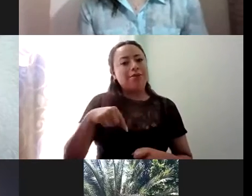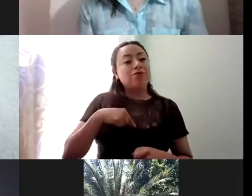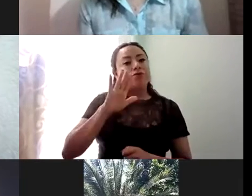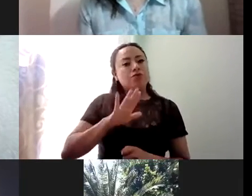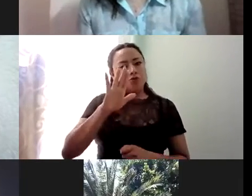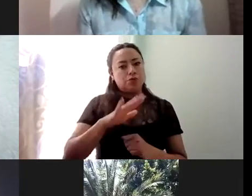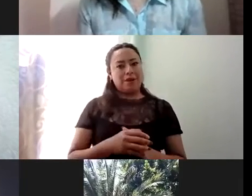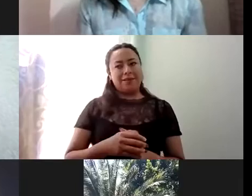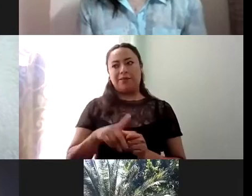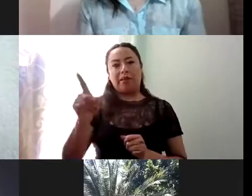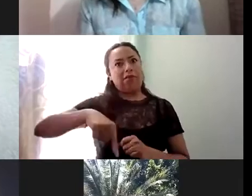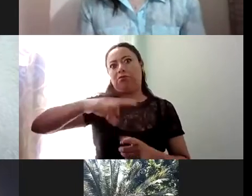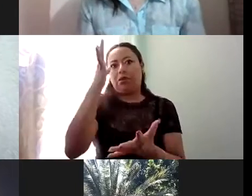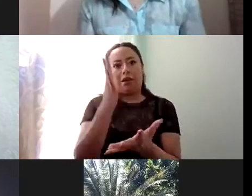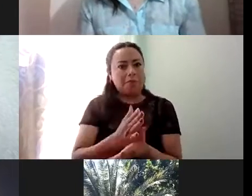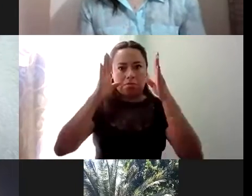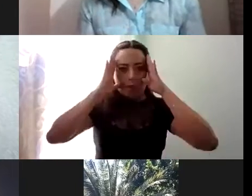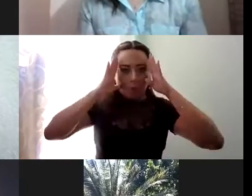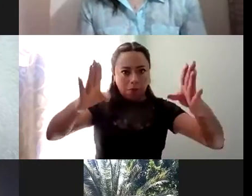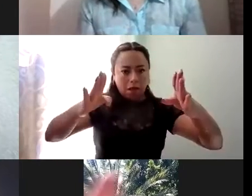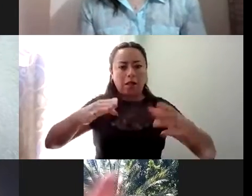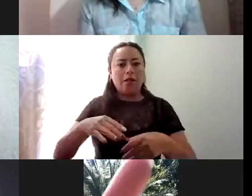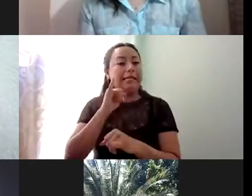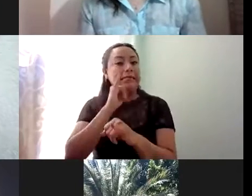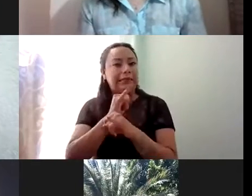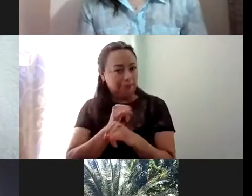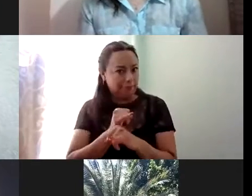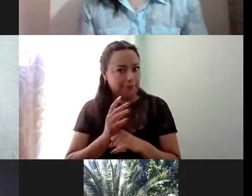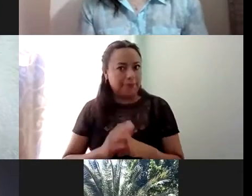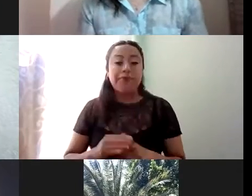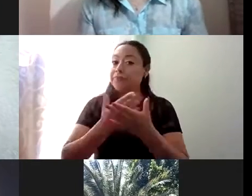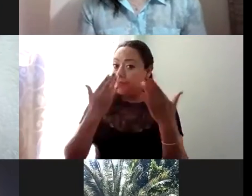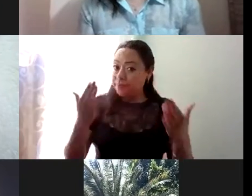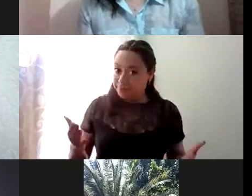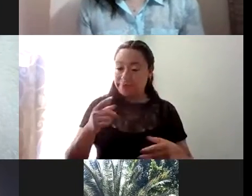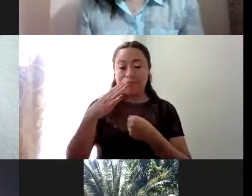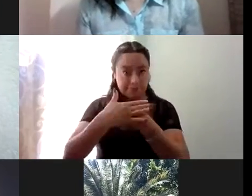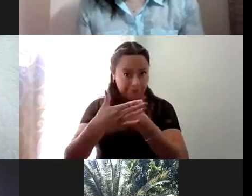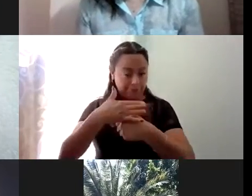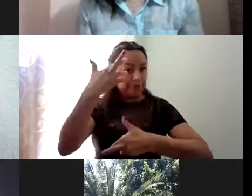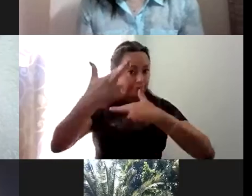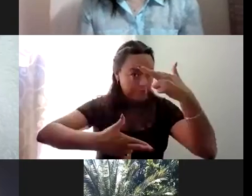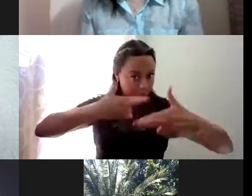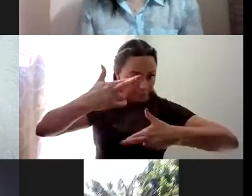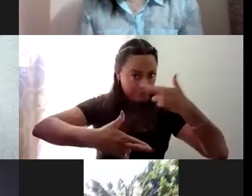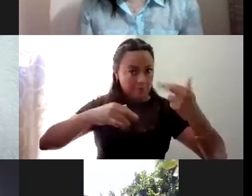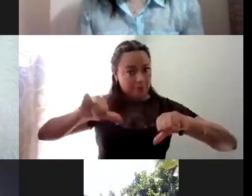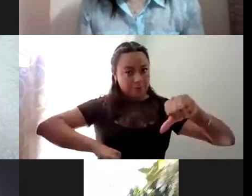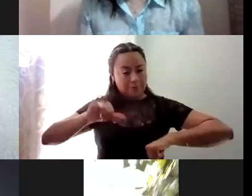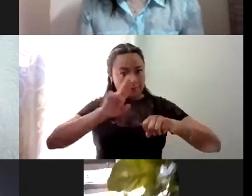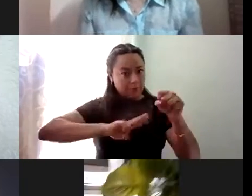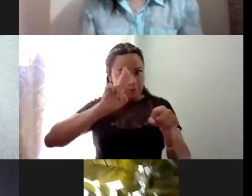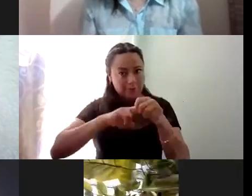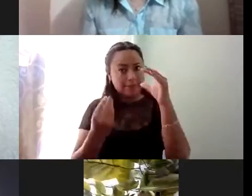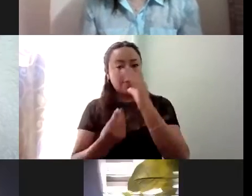niños digitales. Niños que ahora que regresemos después de la pandemia las actividades normales a una nueva normalidad